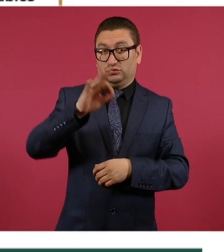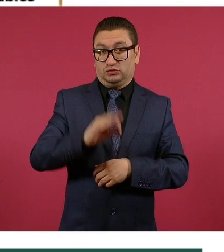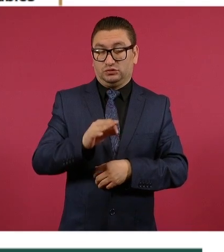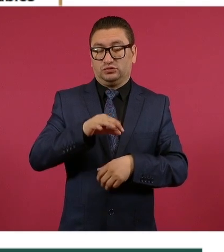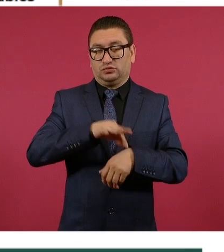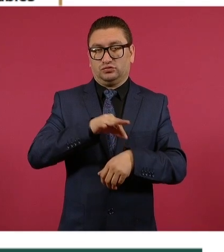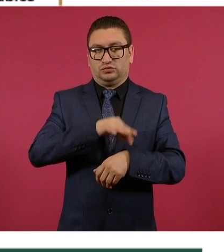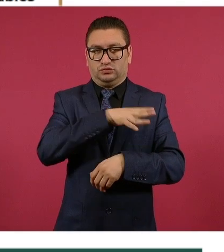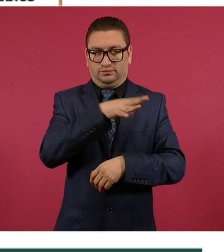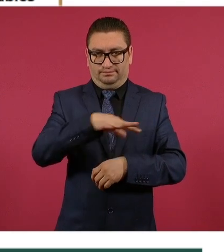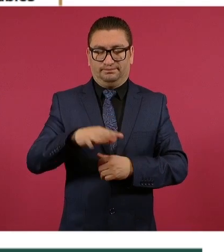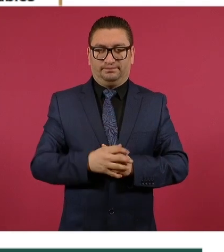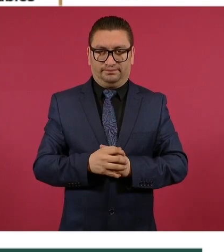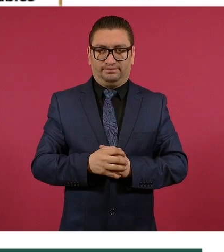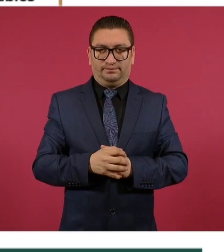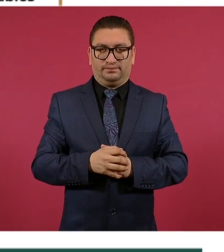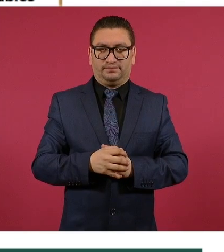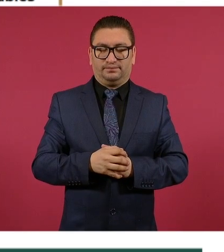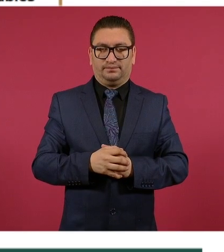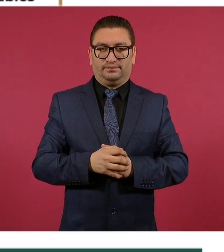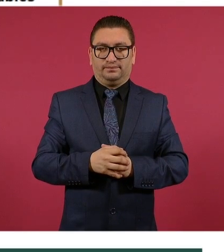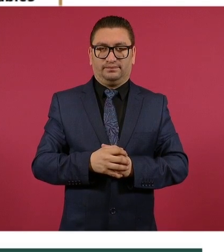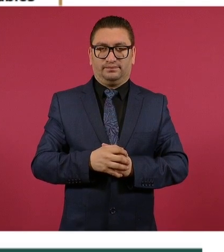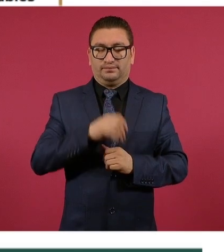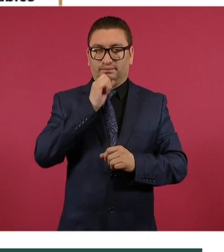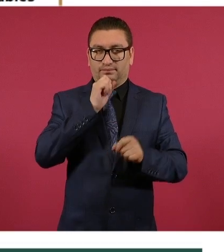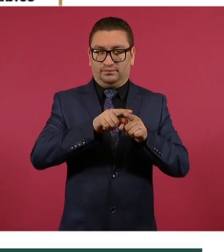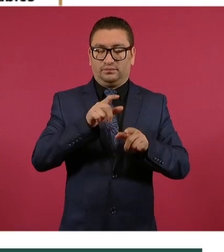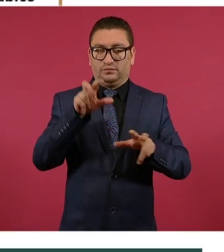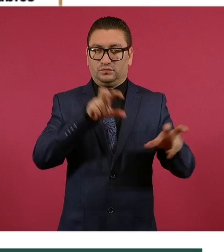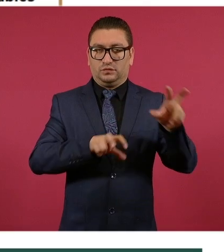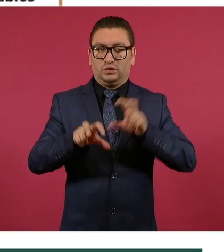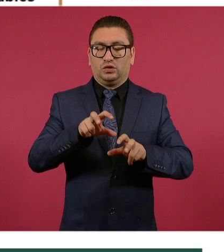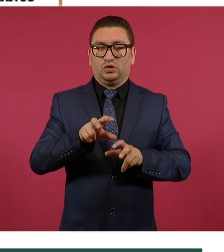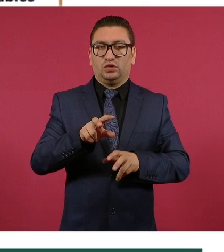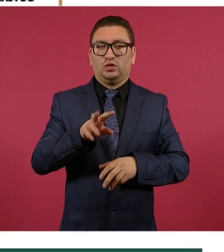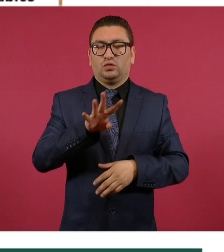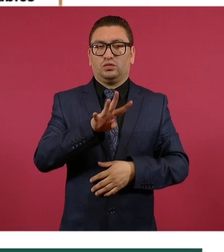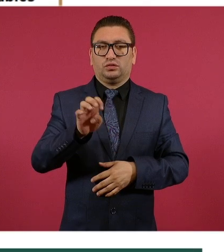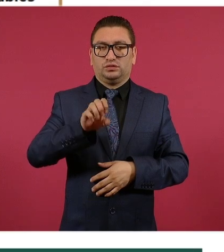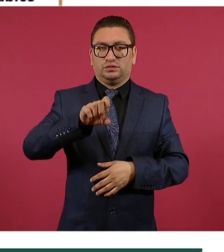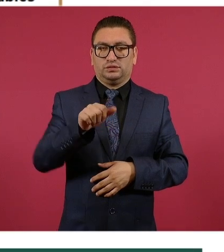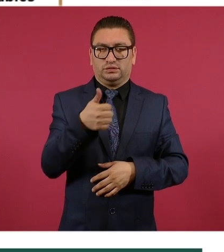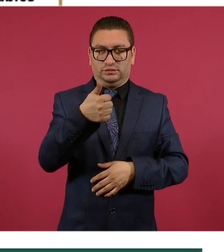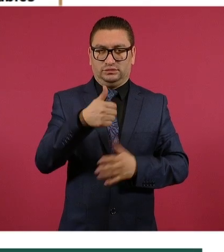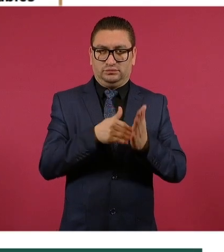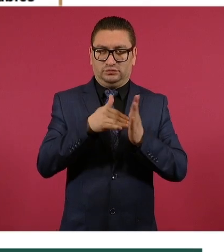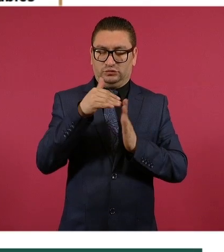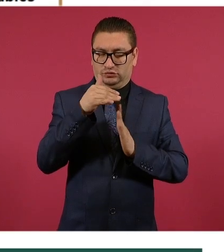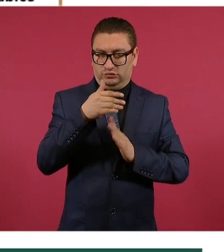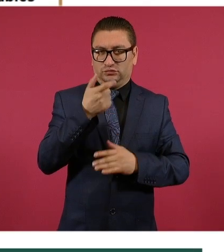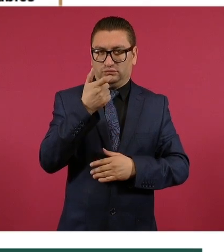caso de médicos generales. También se han invertido 466 millones de pesos en equipo para hospitales